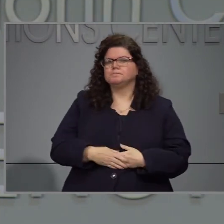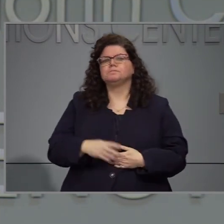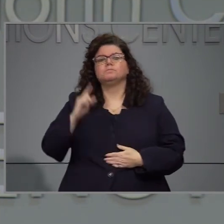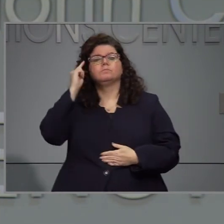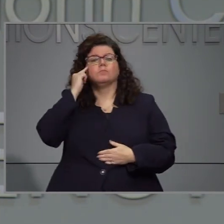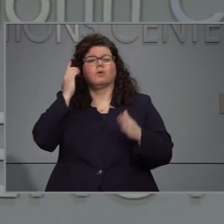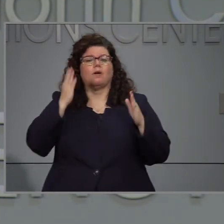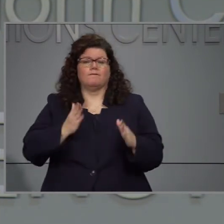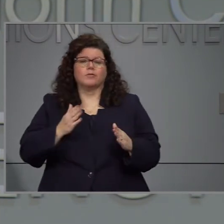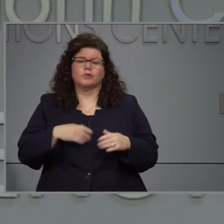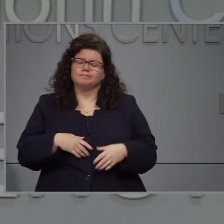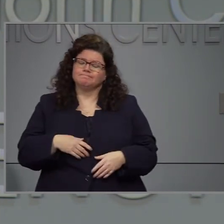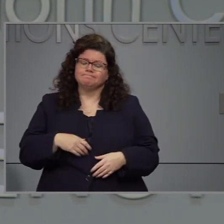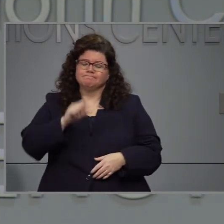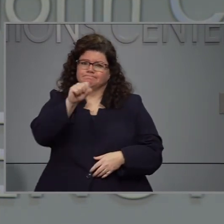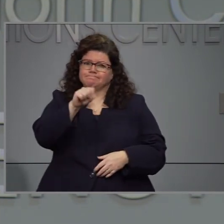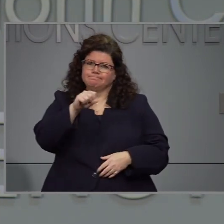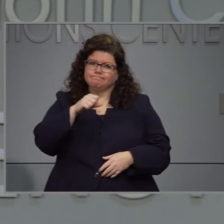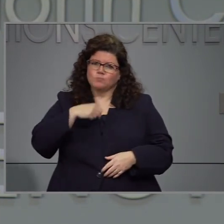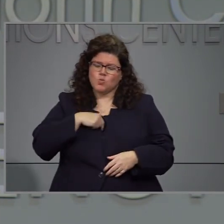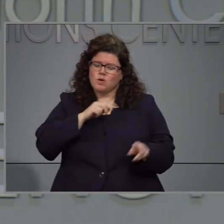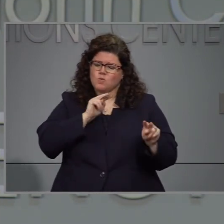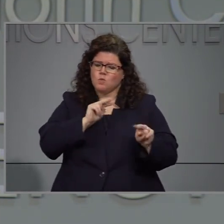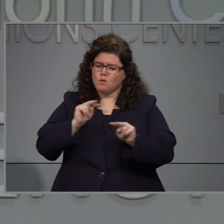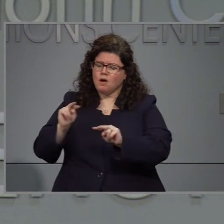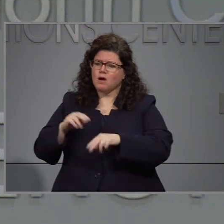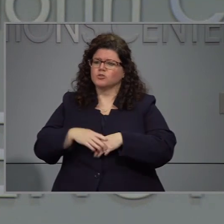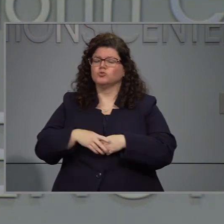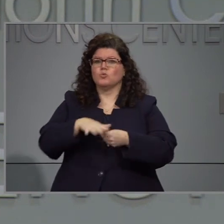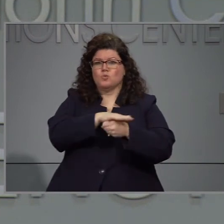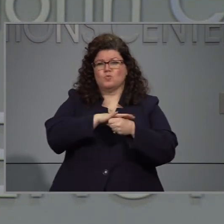requisitos. Esto mucho tiene que ver